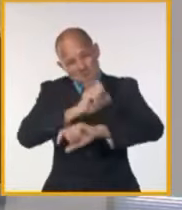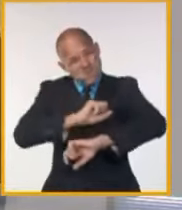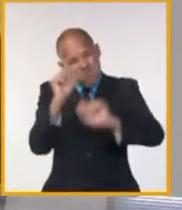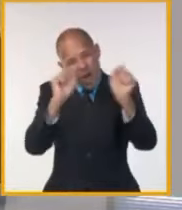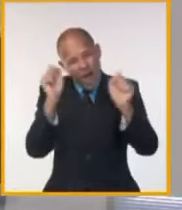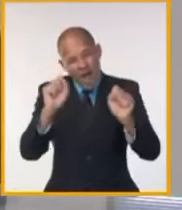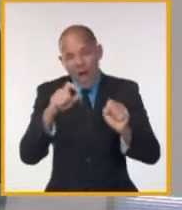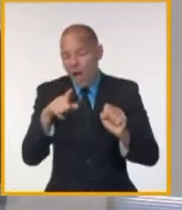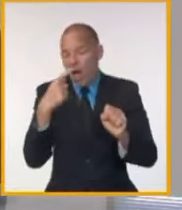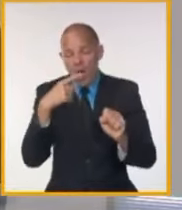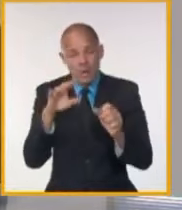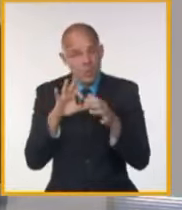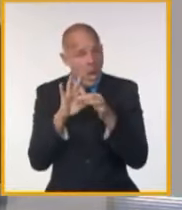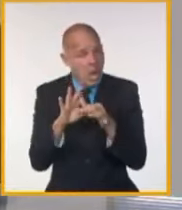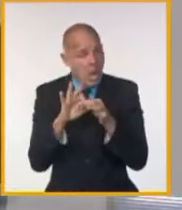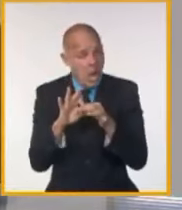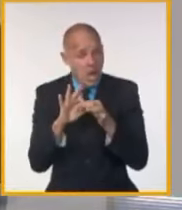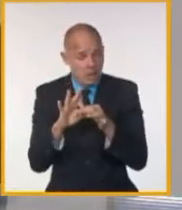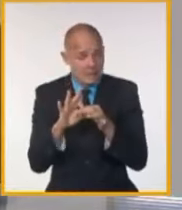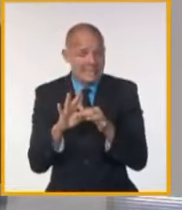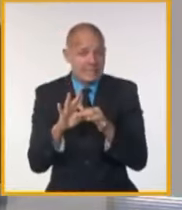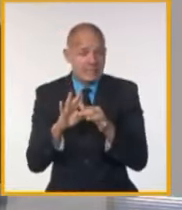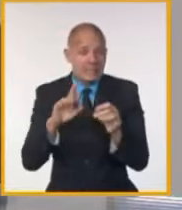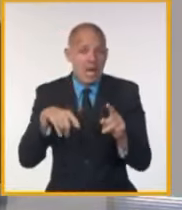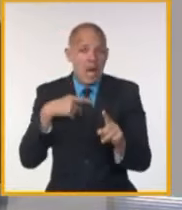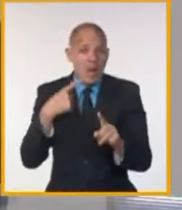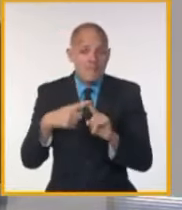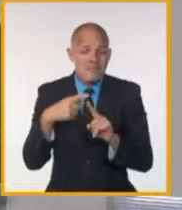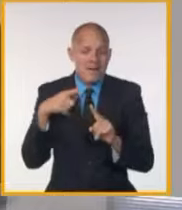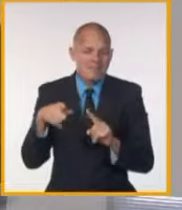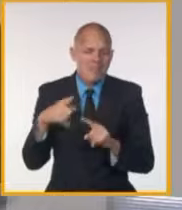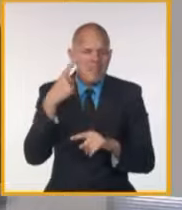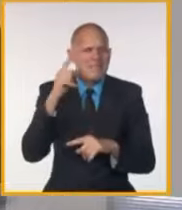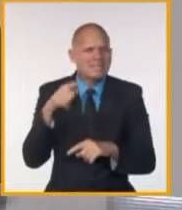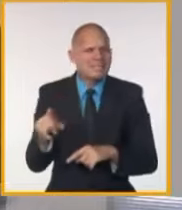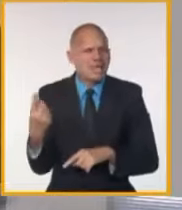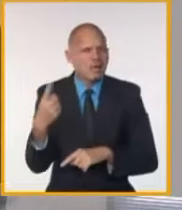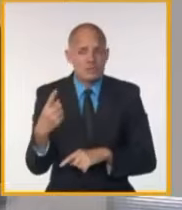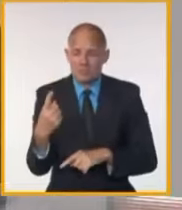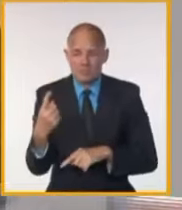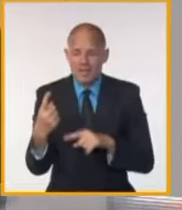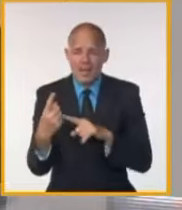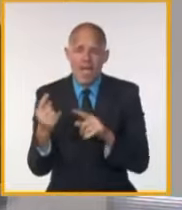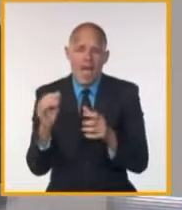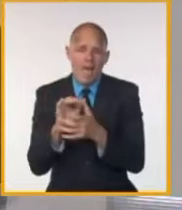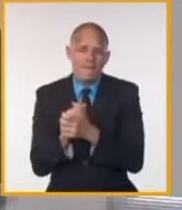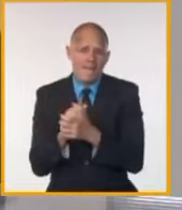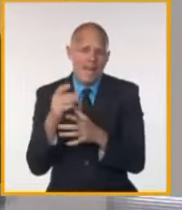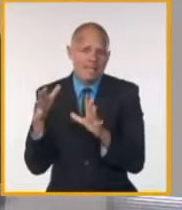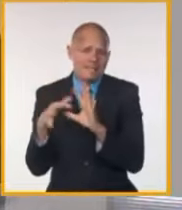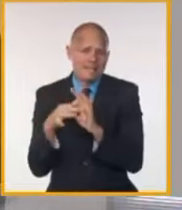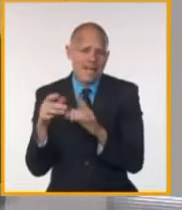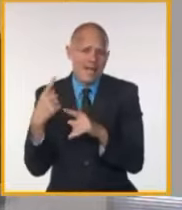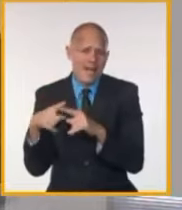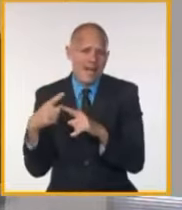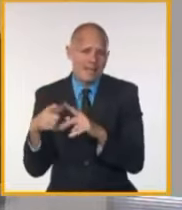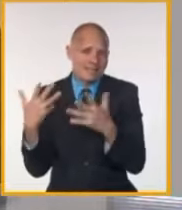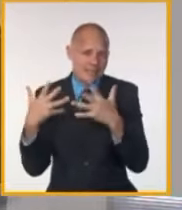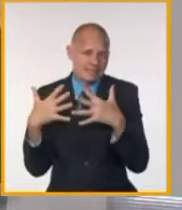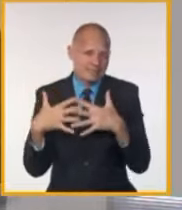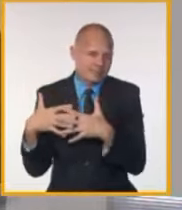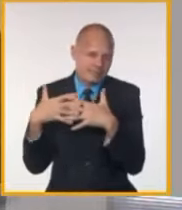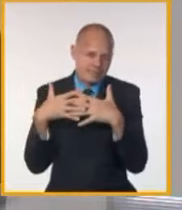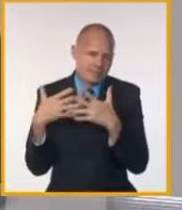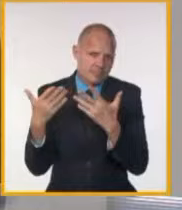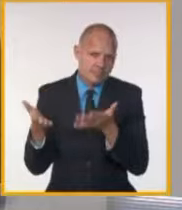detrás socios y aliados que son partícipes indirectos o o medianamente directos también